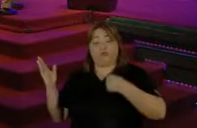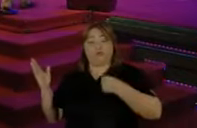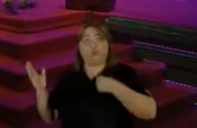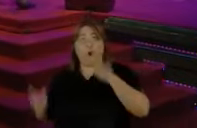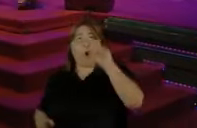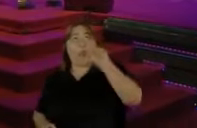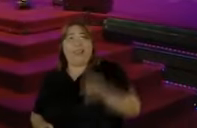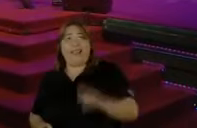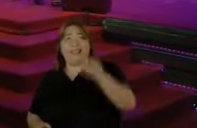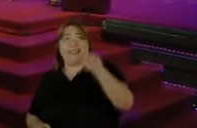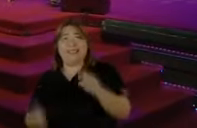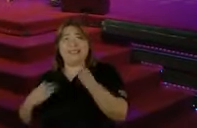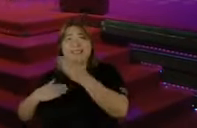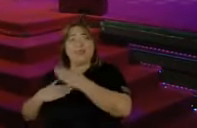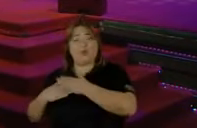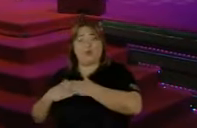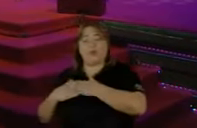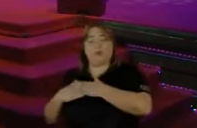necesito.